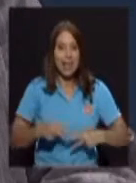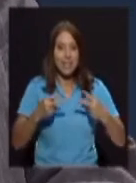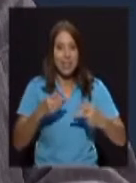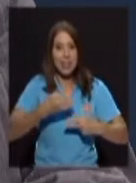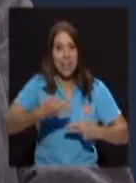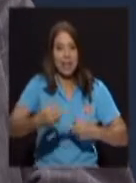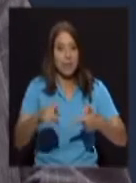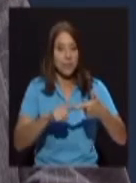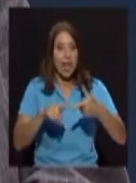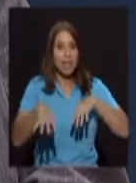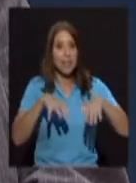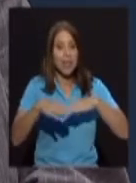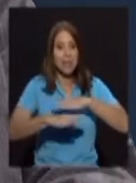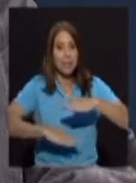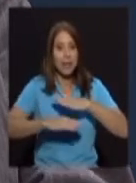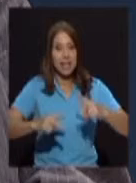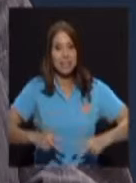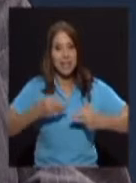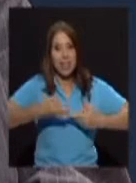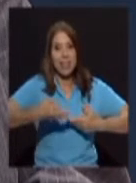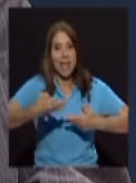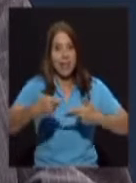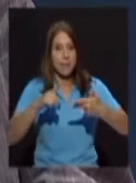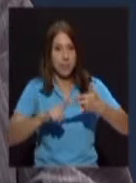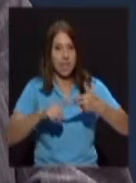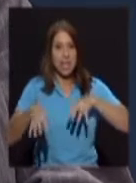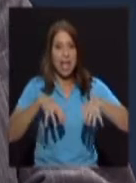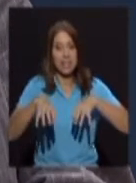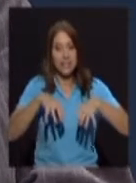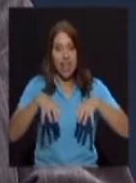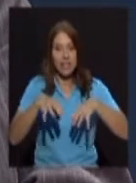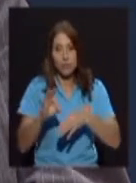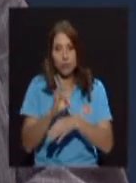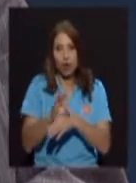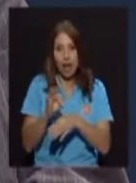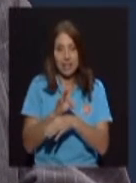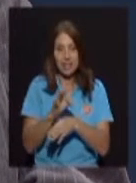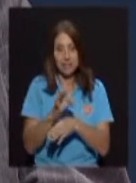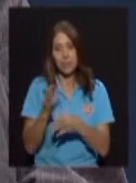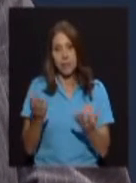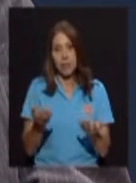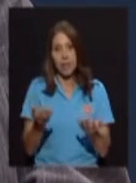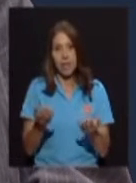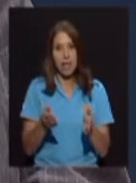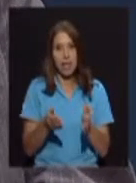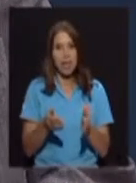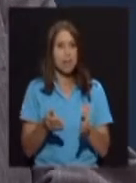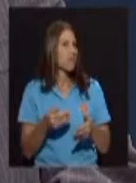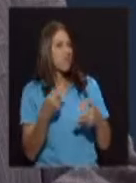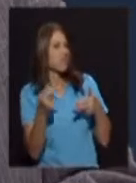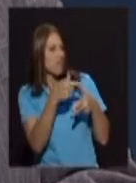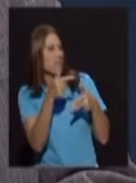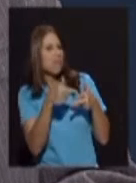diaria y actividades propiamente o acciones funcionales o funcionalidad. En general, ¿qué es cada cosa